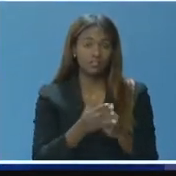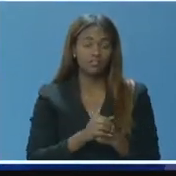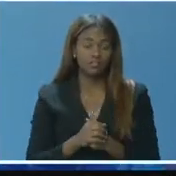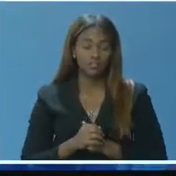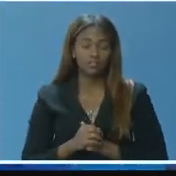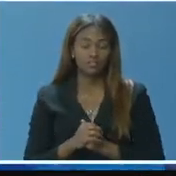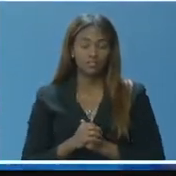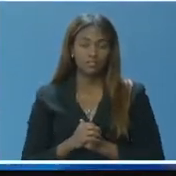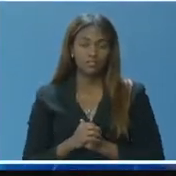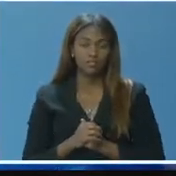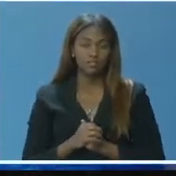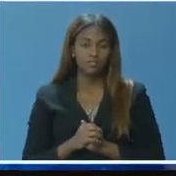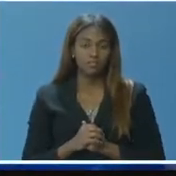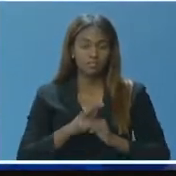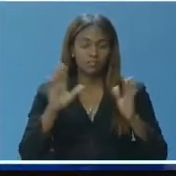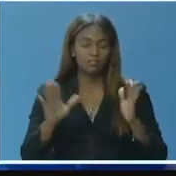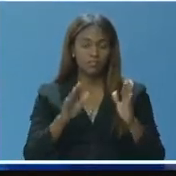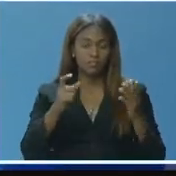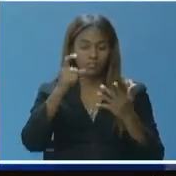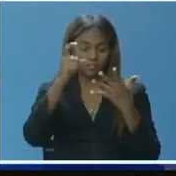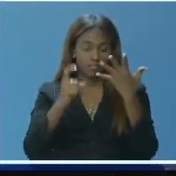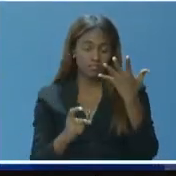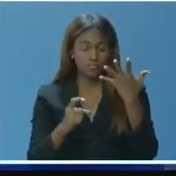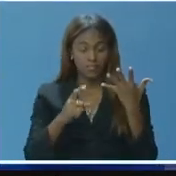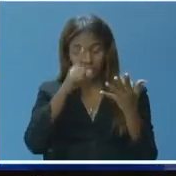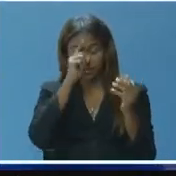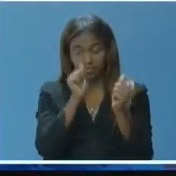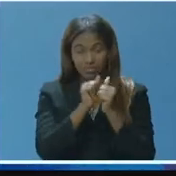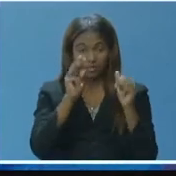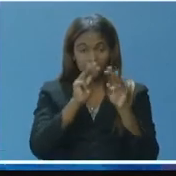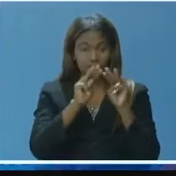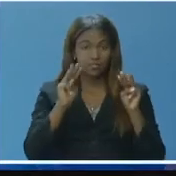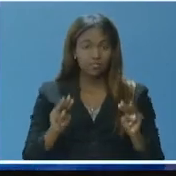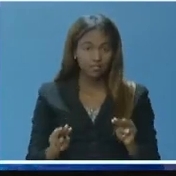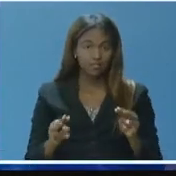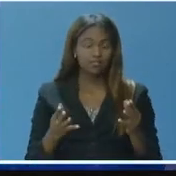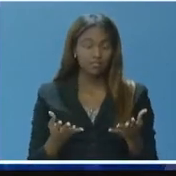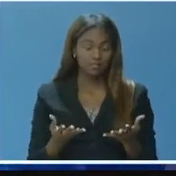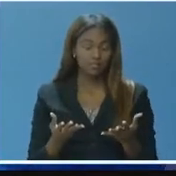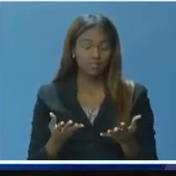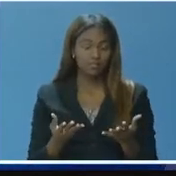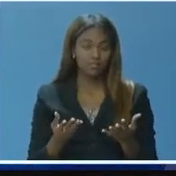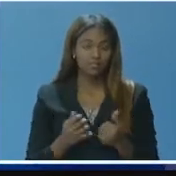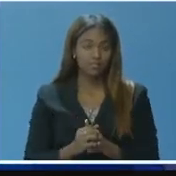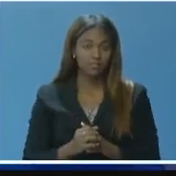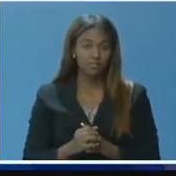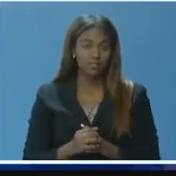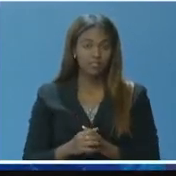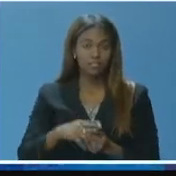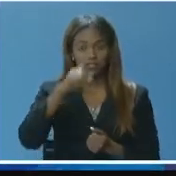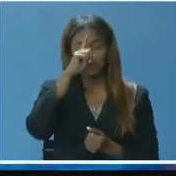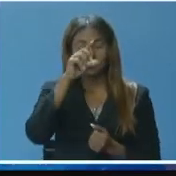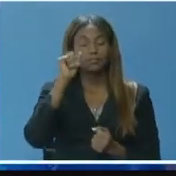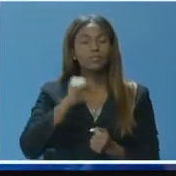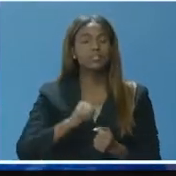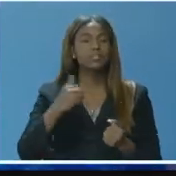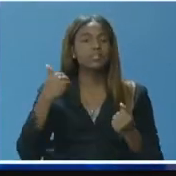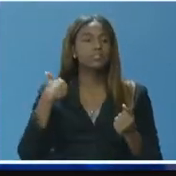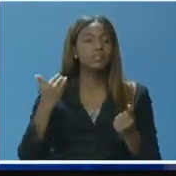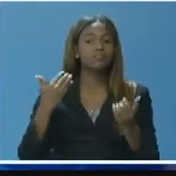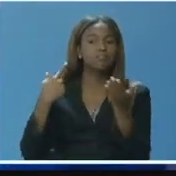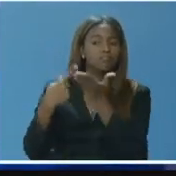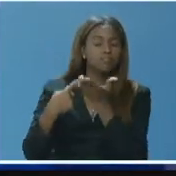contribuciones penitenciarias al ministerio, para que intercambiáramos